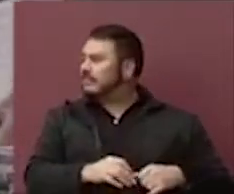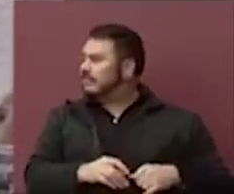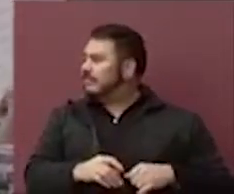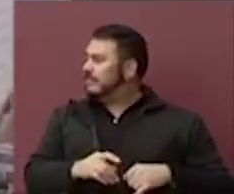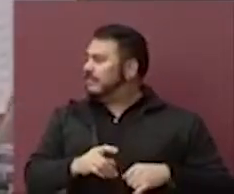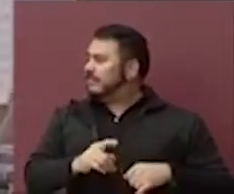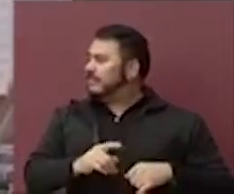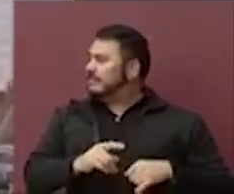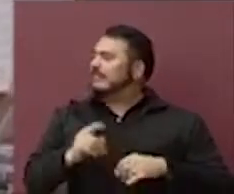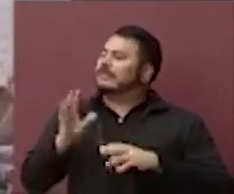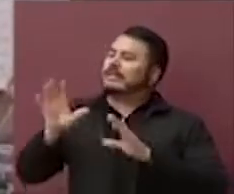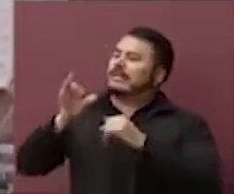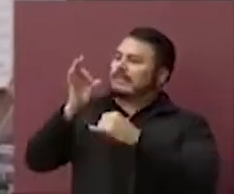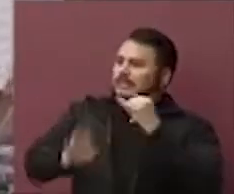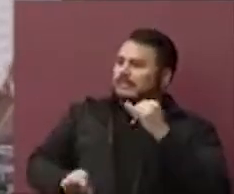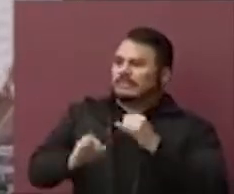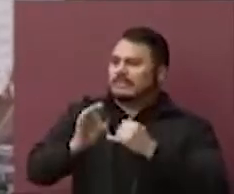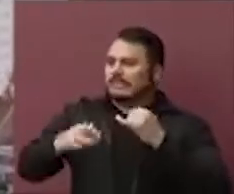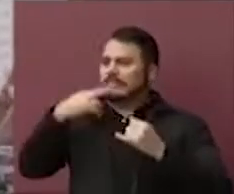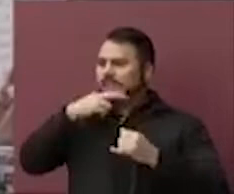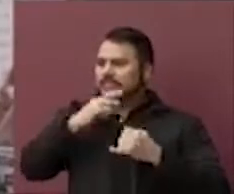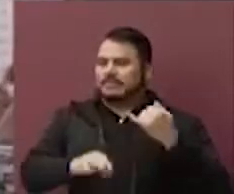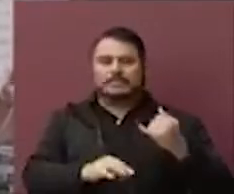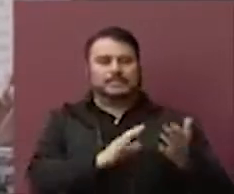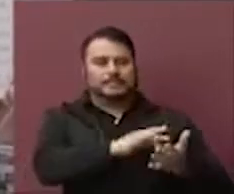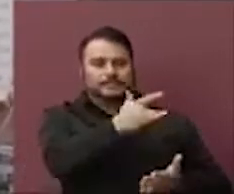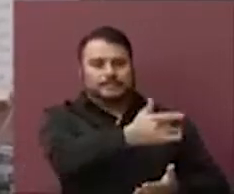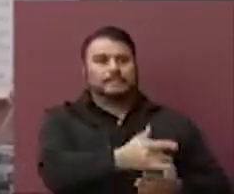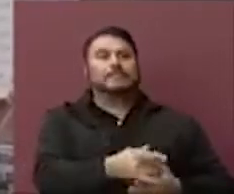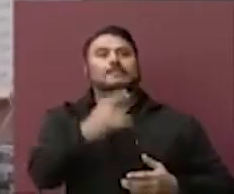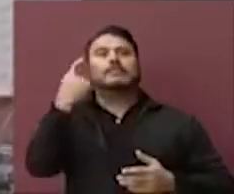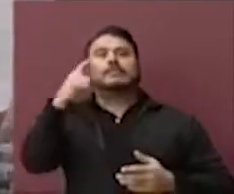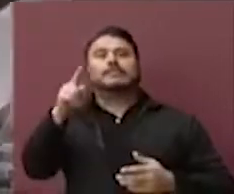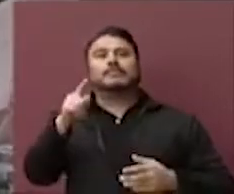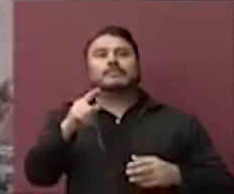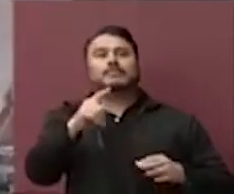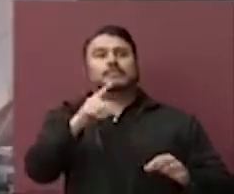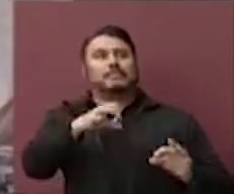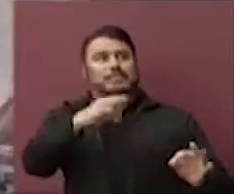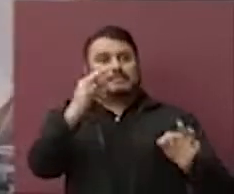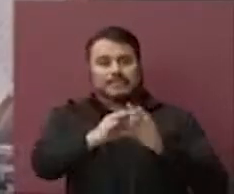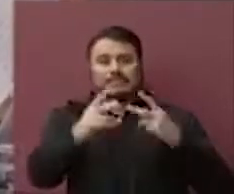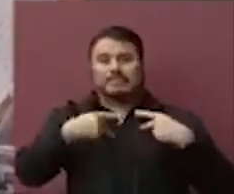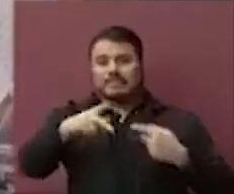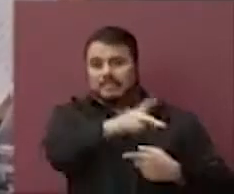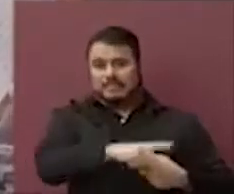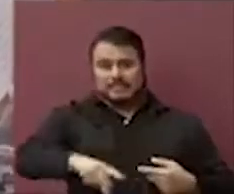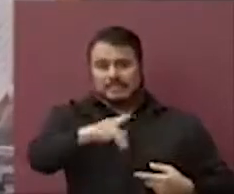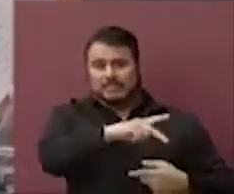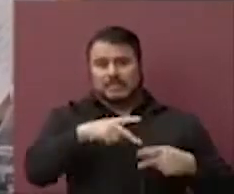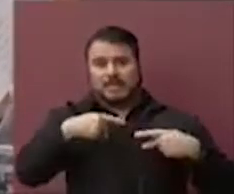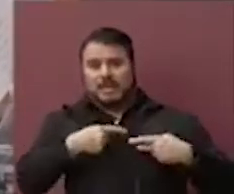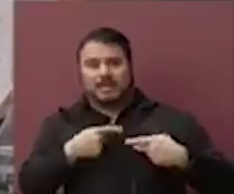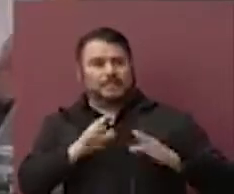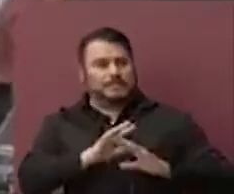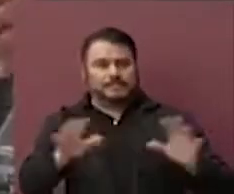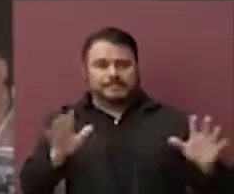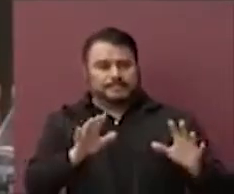si es tan amable. Termino inmediatamente. Gracias. Por el bien de la indemne población que